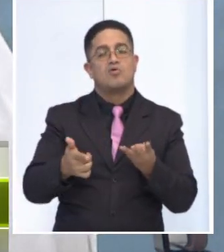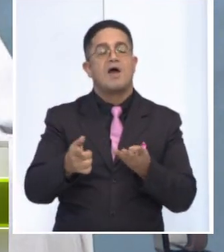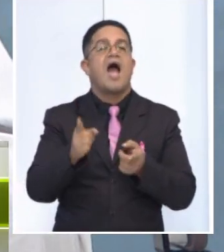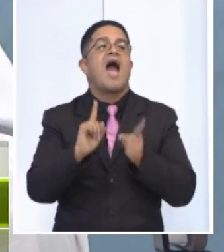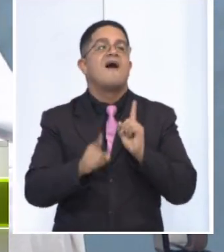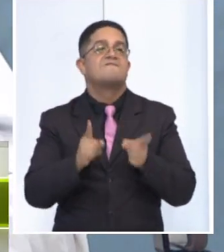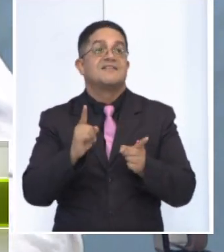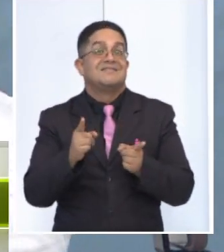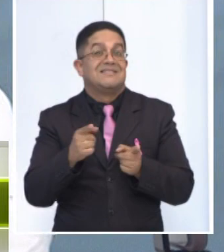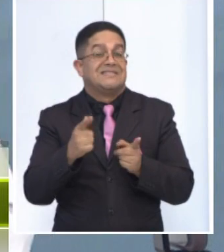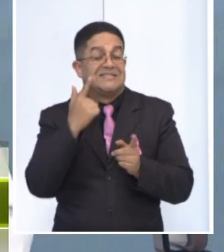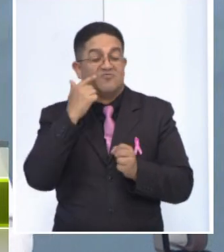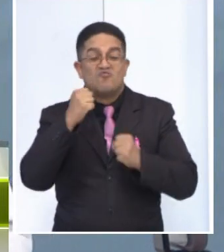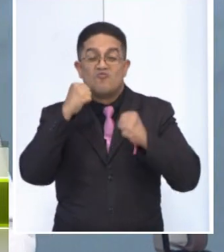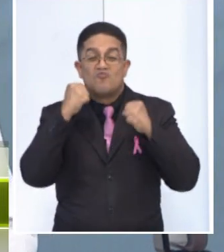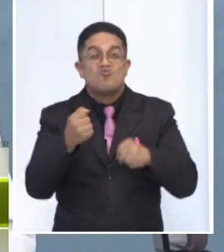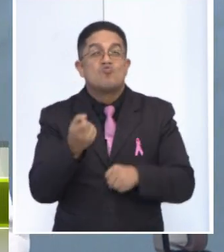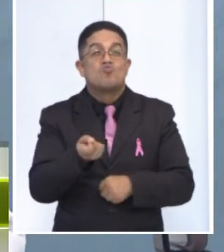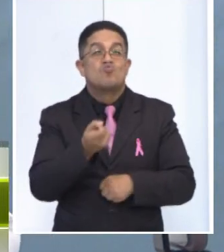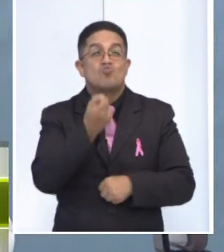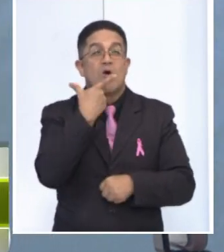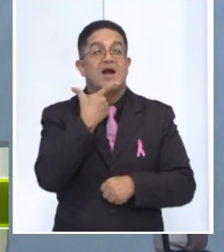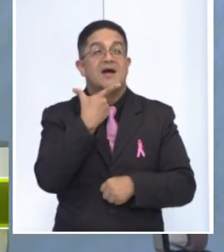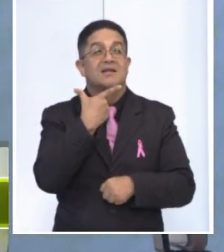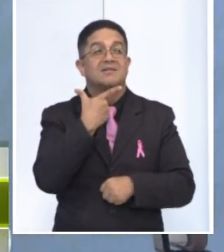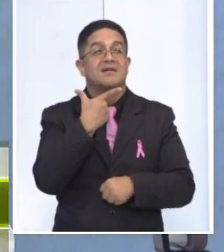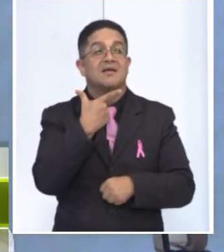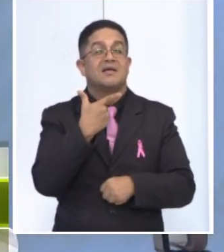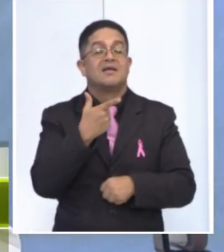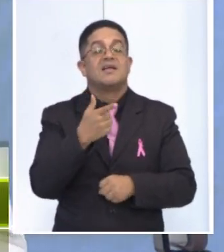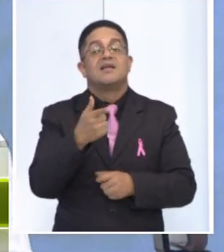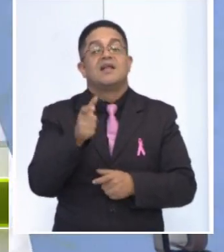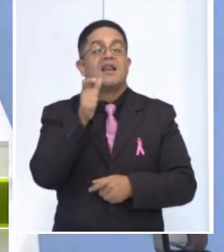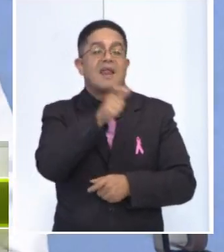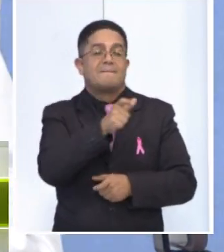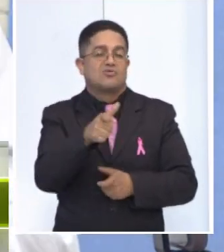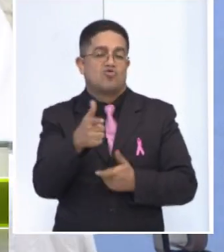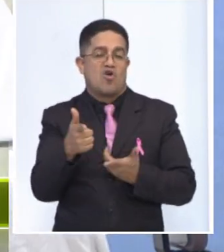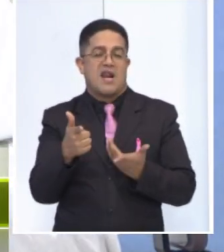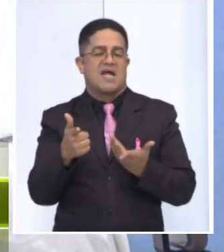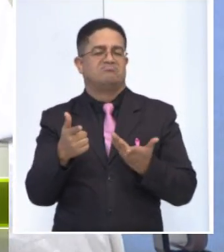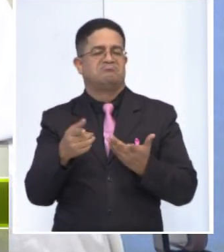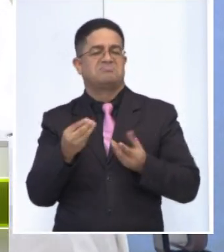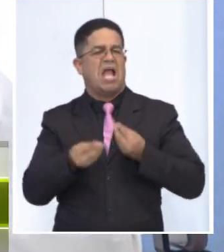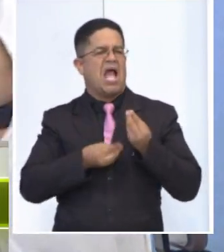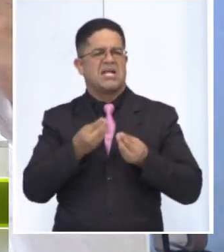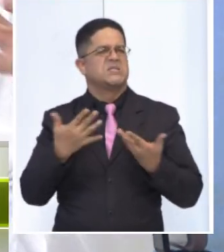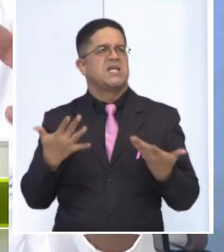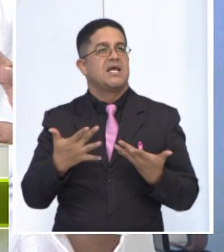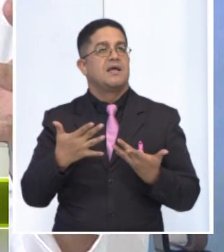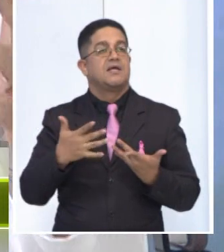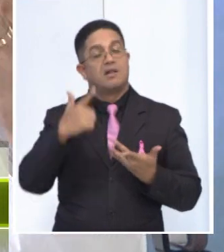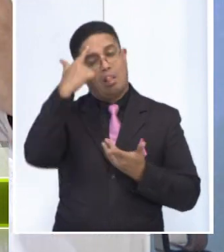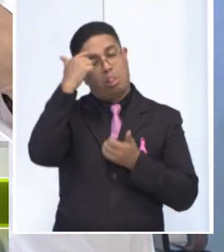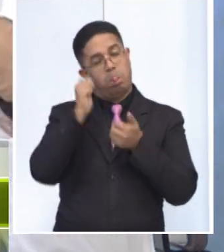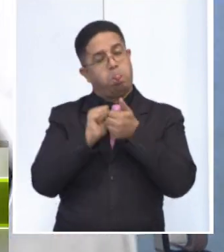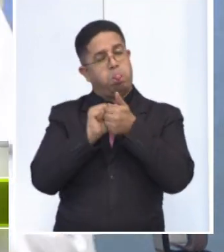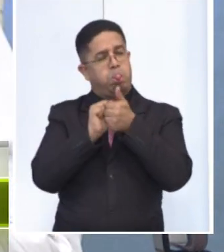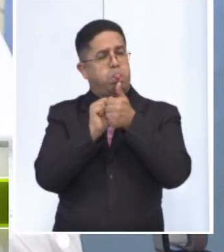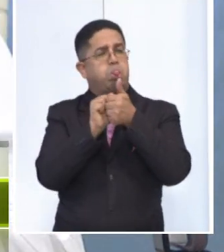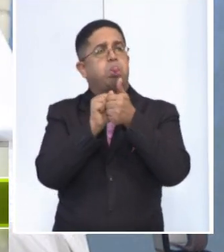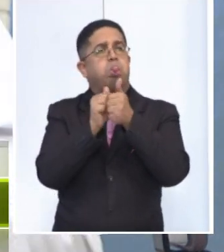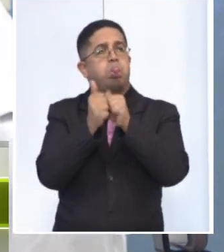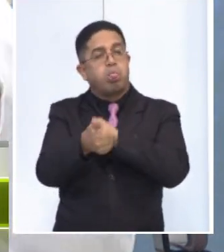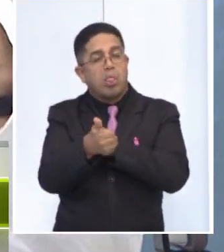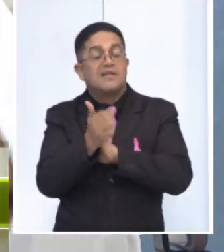es tan alta que produce un estado de lo que llamamos estupor catatónico. El estupor catatónico es que la persona pierde la conciencia, se queda